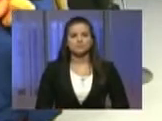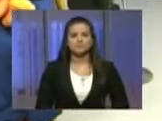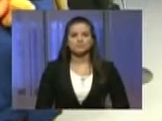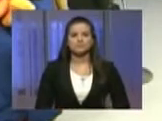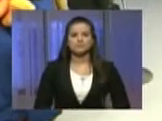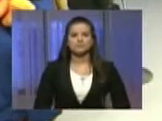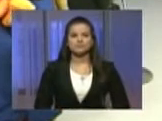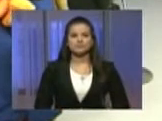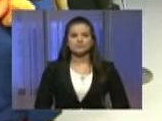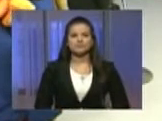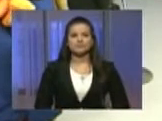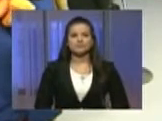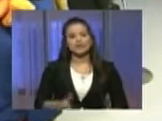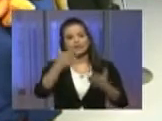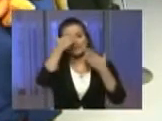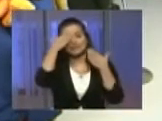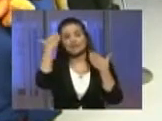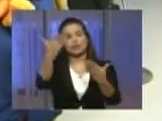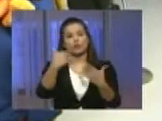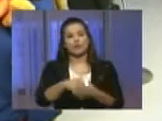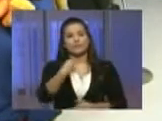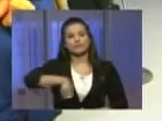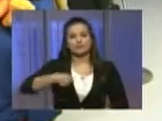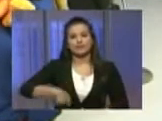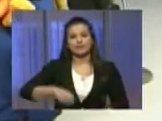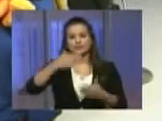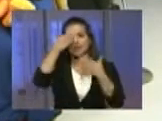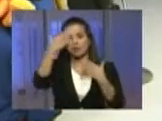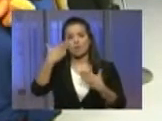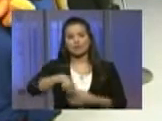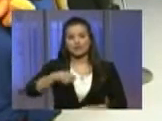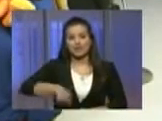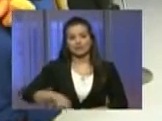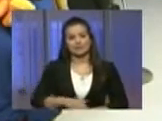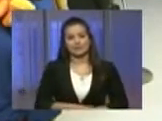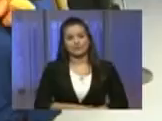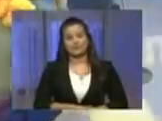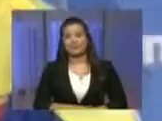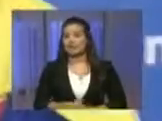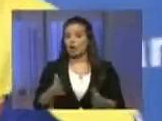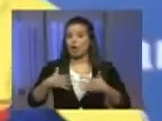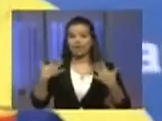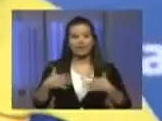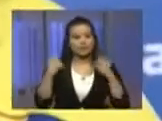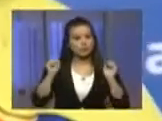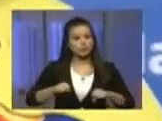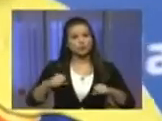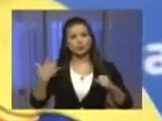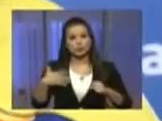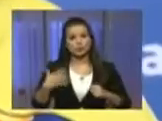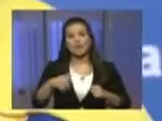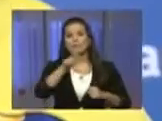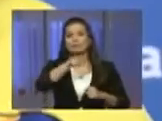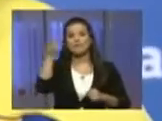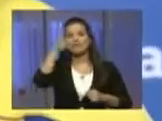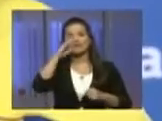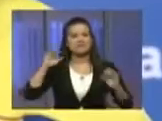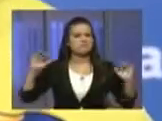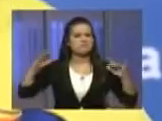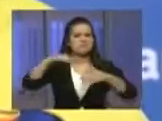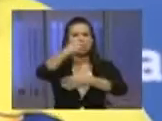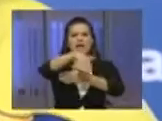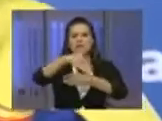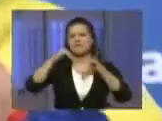dale saludos presidente y toda Venezuela con mucha alegría todo el pueblo brasileño en la calle festejando estos